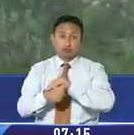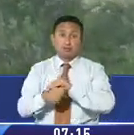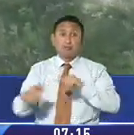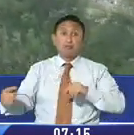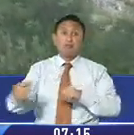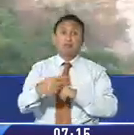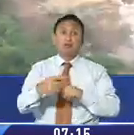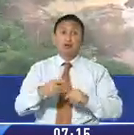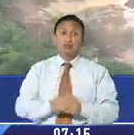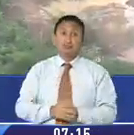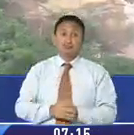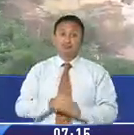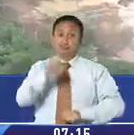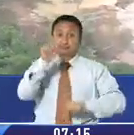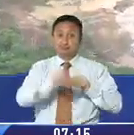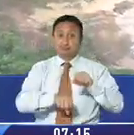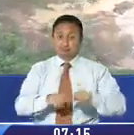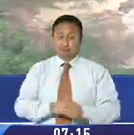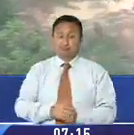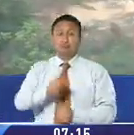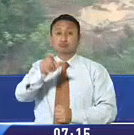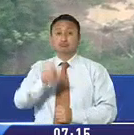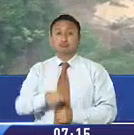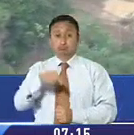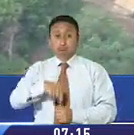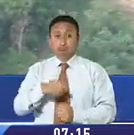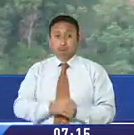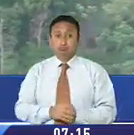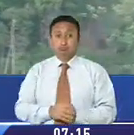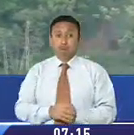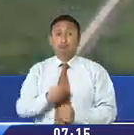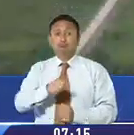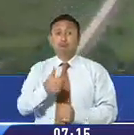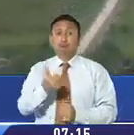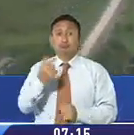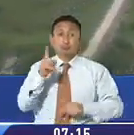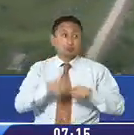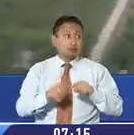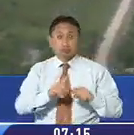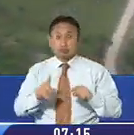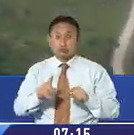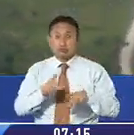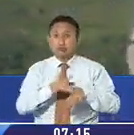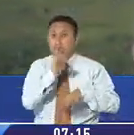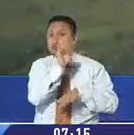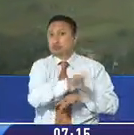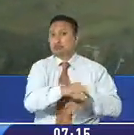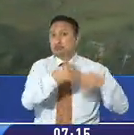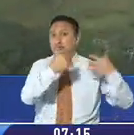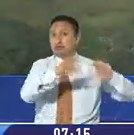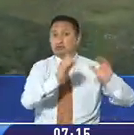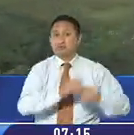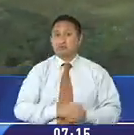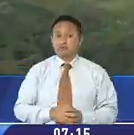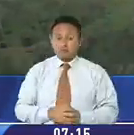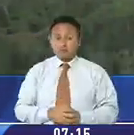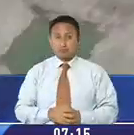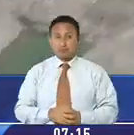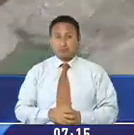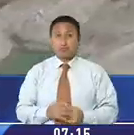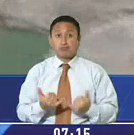que dejaron. Eso para quienes tuvieron tiempo de moverla. Y para quienes no pudieron, dejaron abandonadas ahí las máquinas en la zona, que hoy se